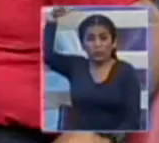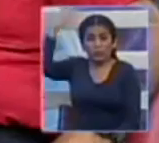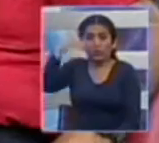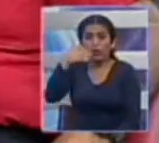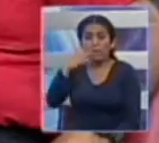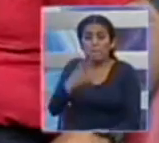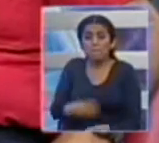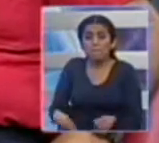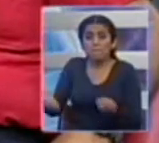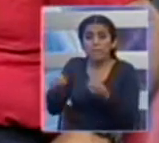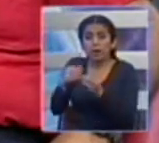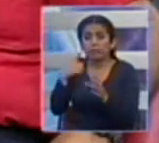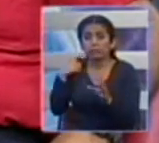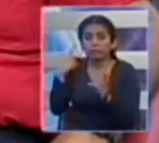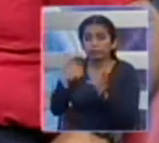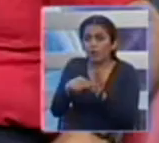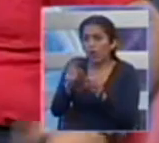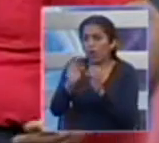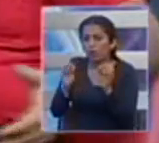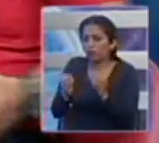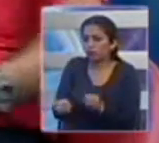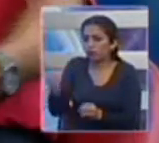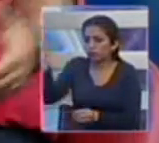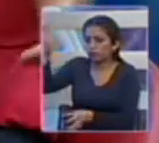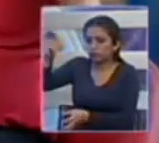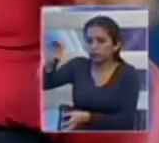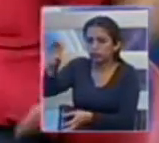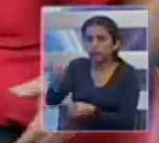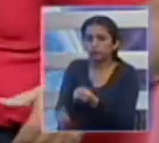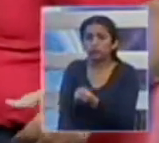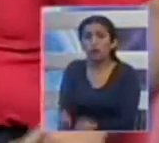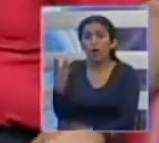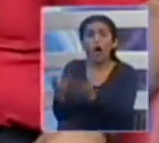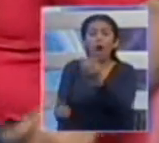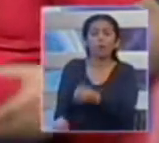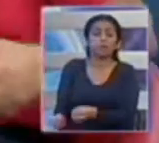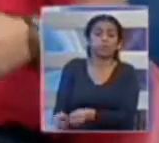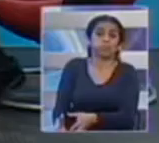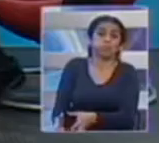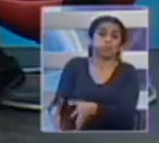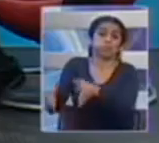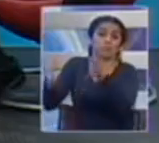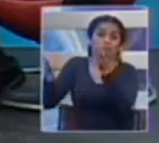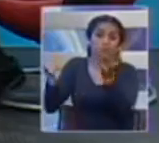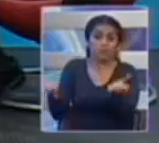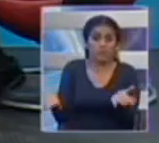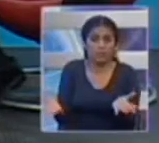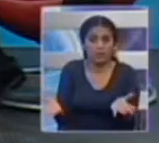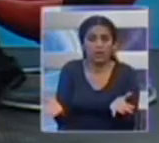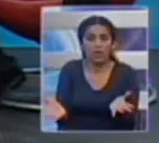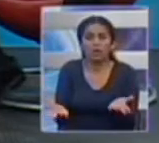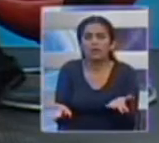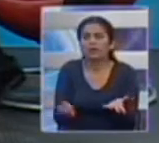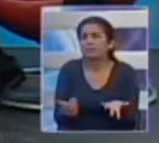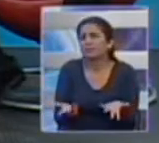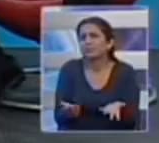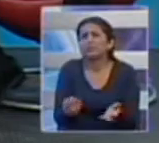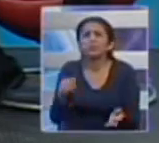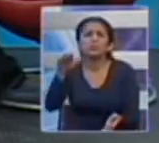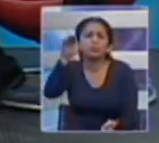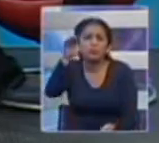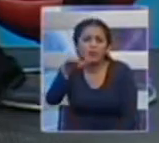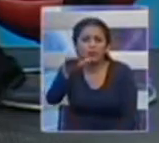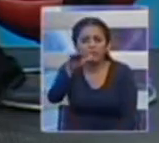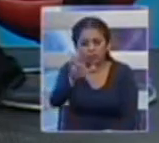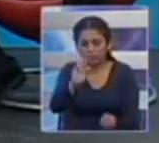nos genera un riesgo adicional. Estamos hablando que una cosa es un monigote pequeño, como se dice, por familia, pequeño, o esos monigotes que